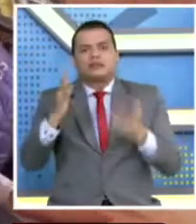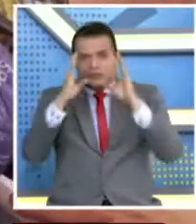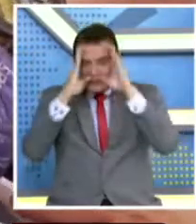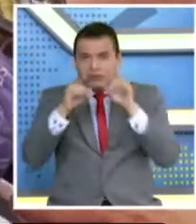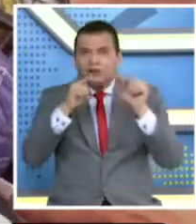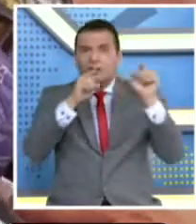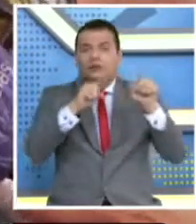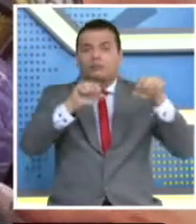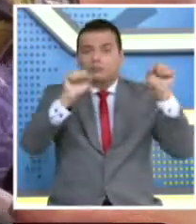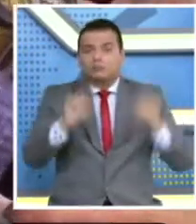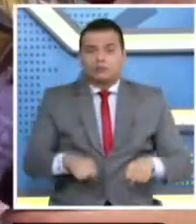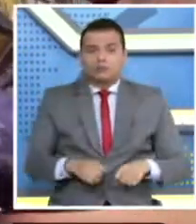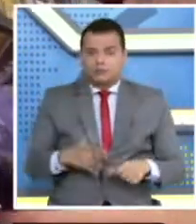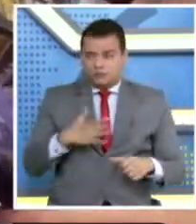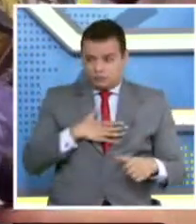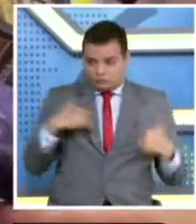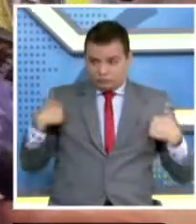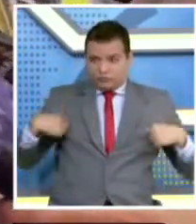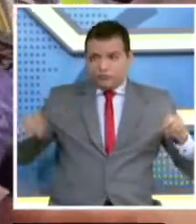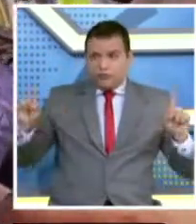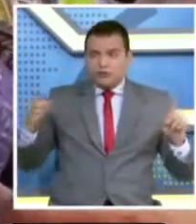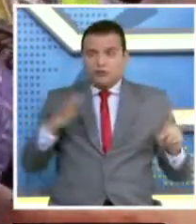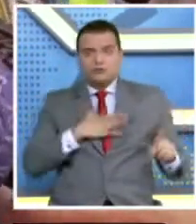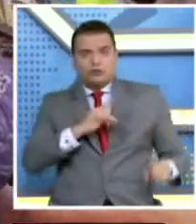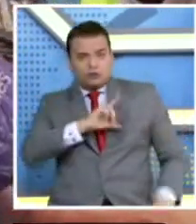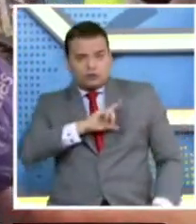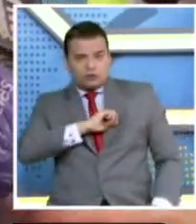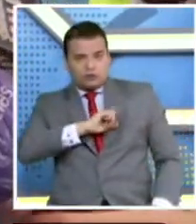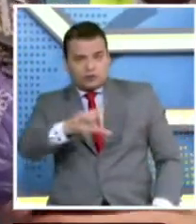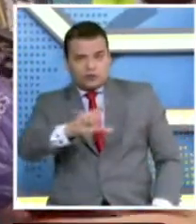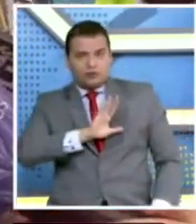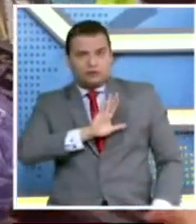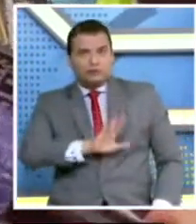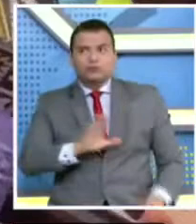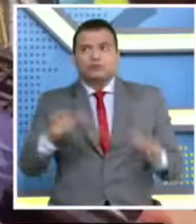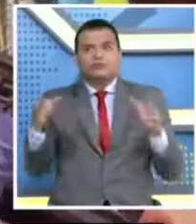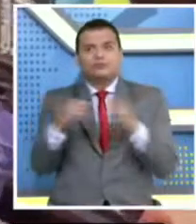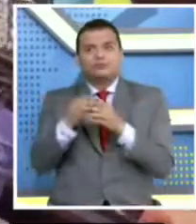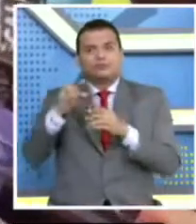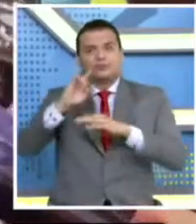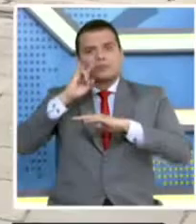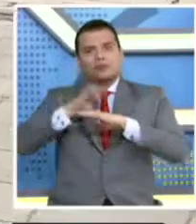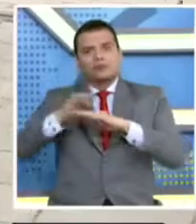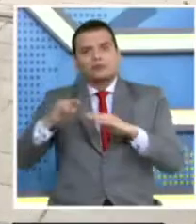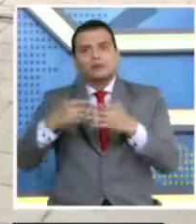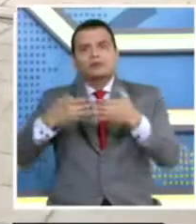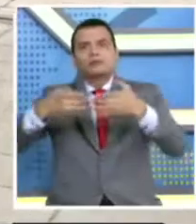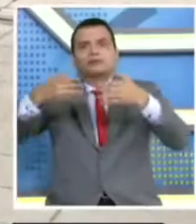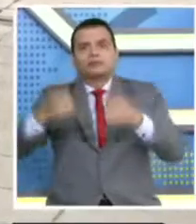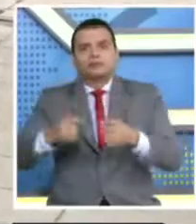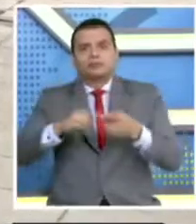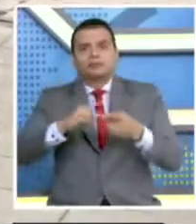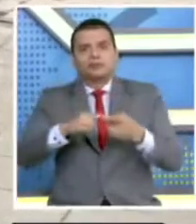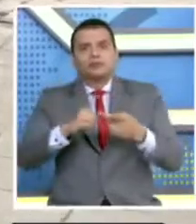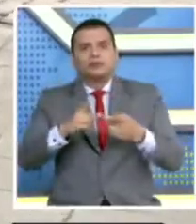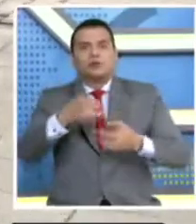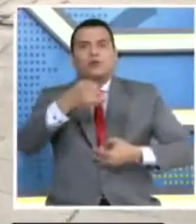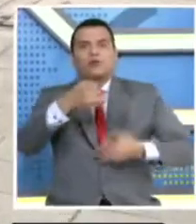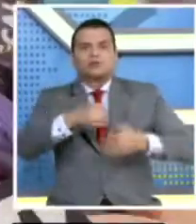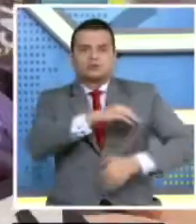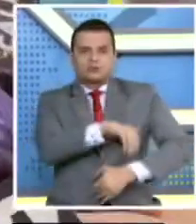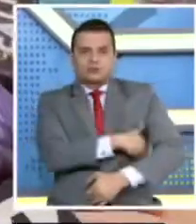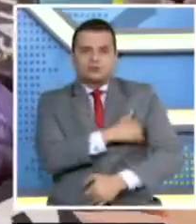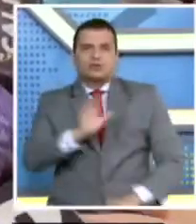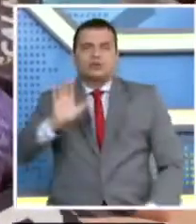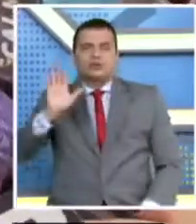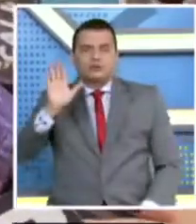de la alcaldía, ni debo ser yo el vocero. El vocero debe ser el INPEC, el vocero debe ser el Ministerio de Justicia. Lo